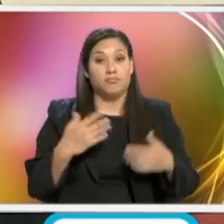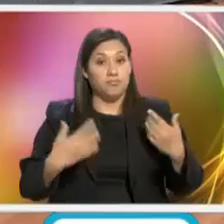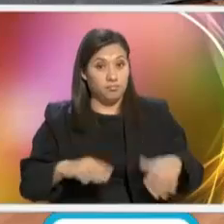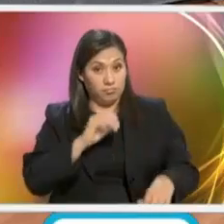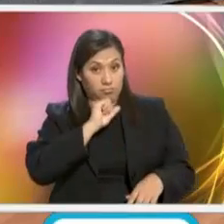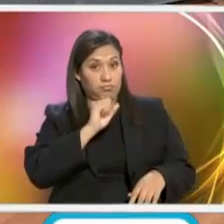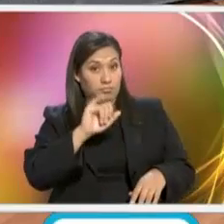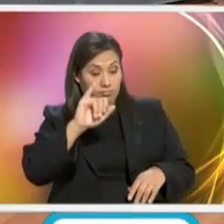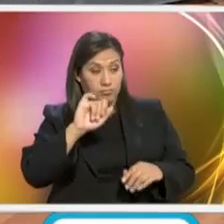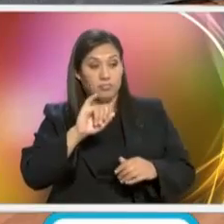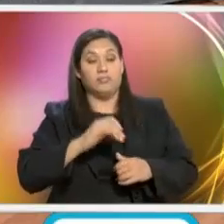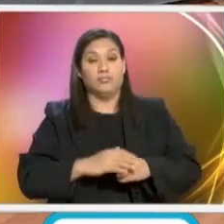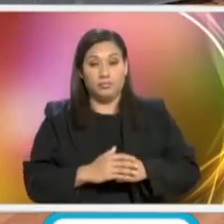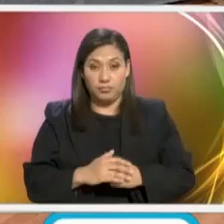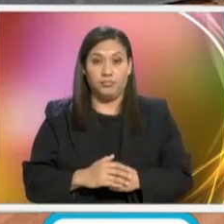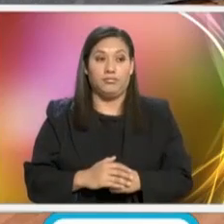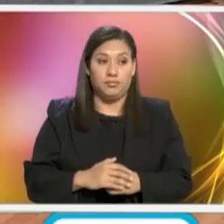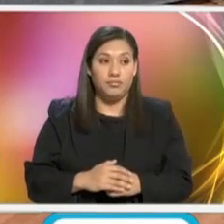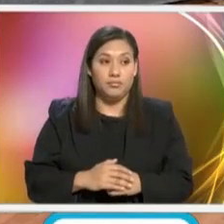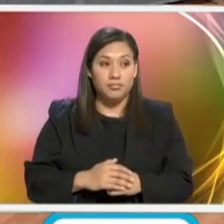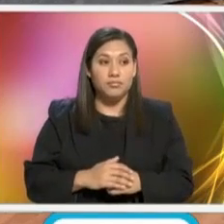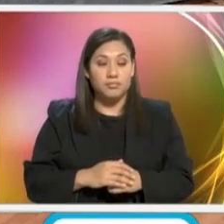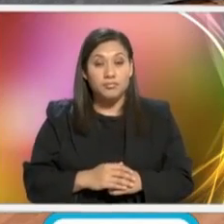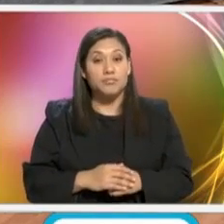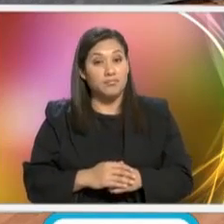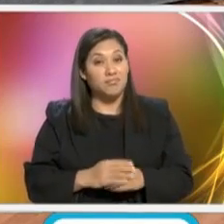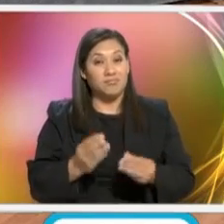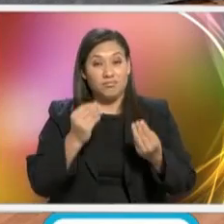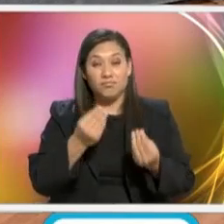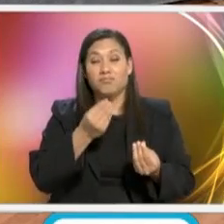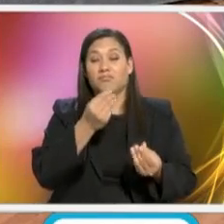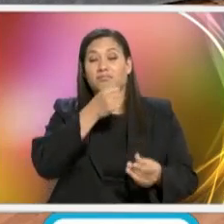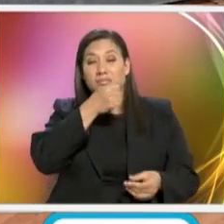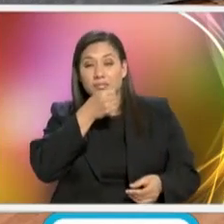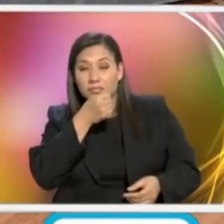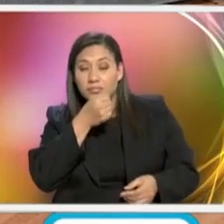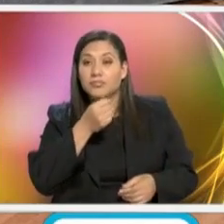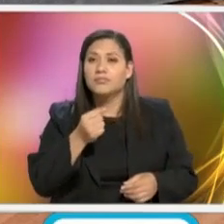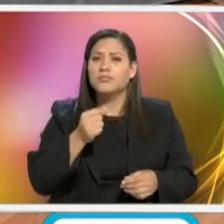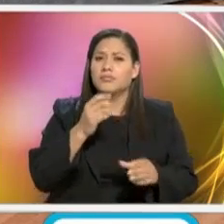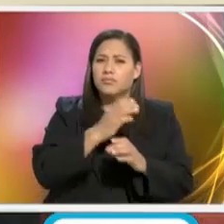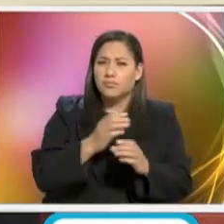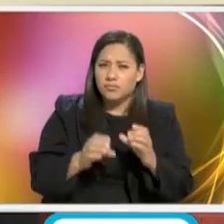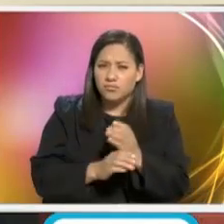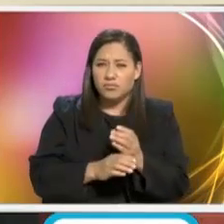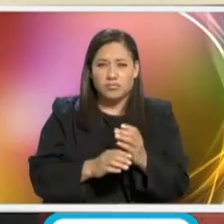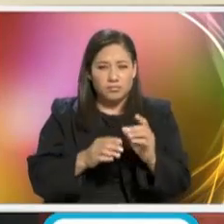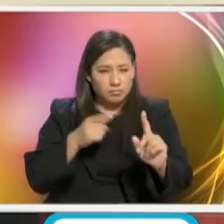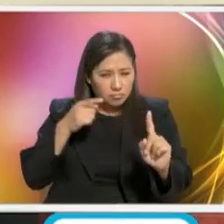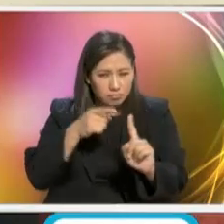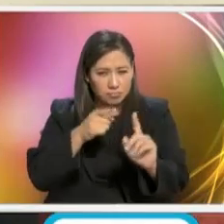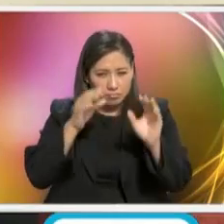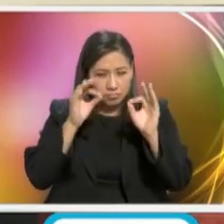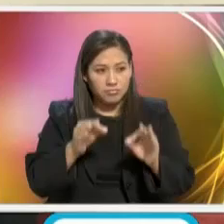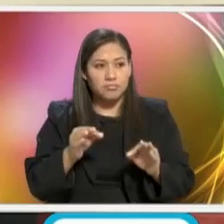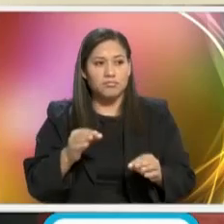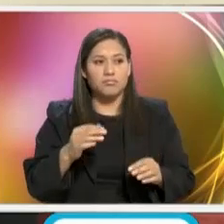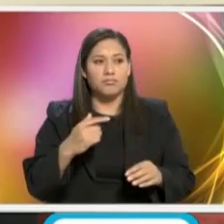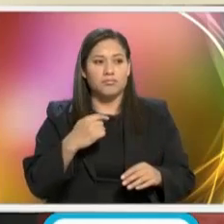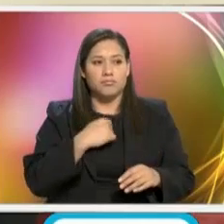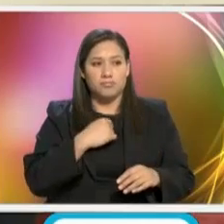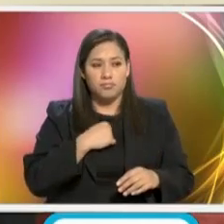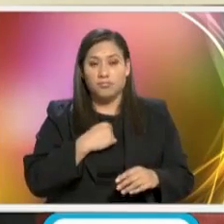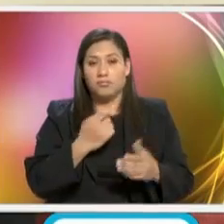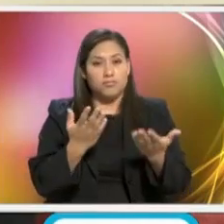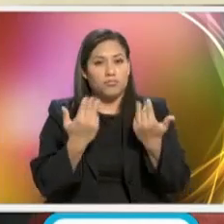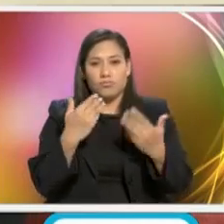Muy buenas todas y además ellas. que se Por algo prestaban llegaron ahí, ¿no? a mucha interpretación, ¿no? Porque no hablaban tanto de cosas muy concretas, así de que yo no tengo la culpa